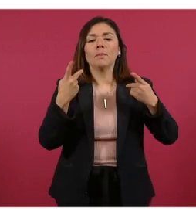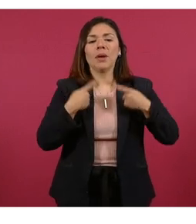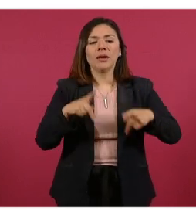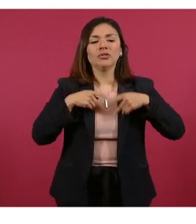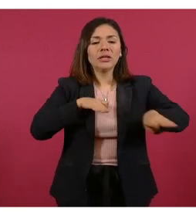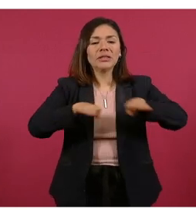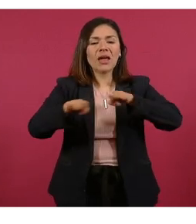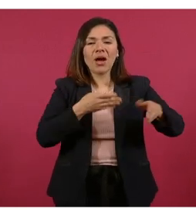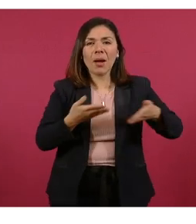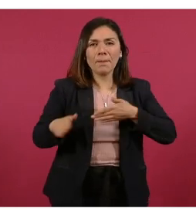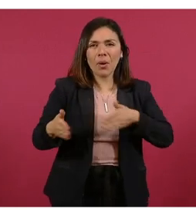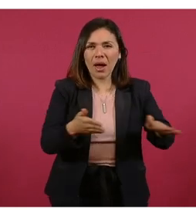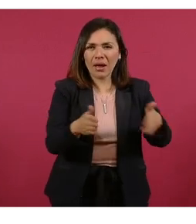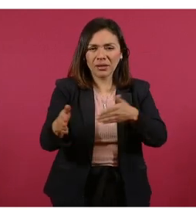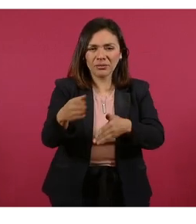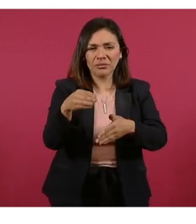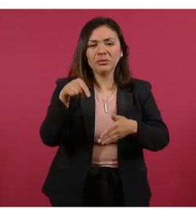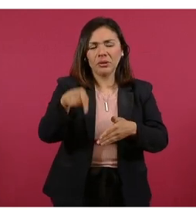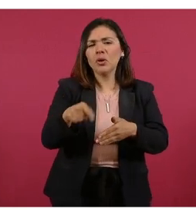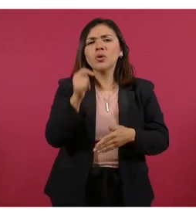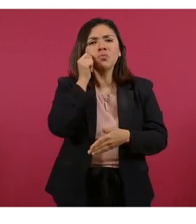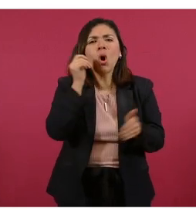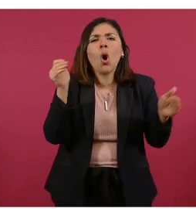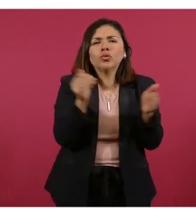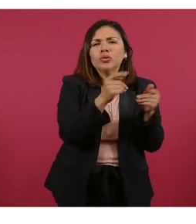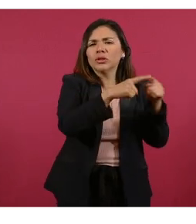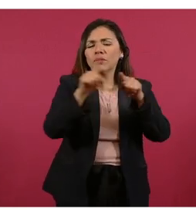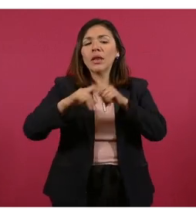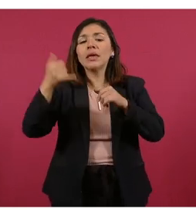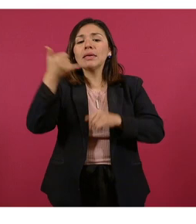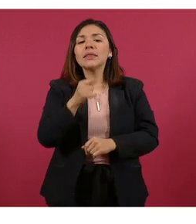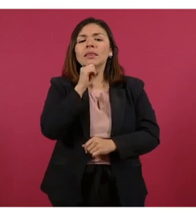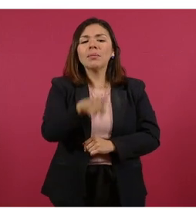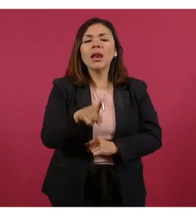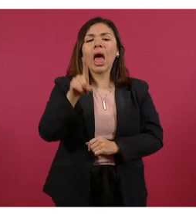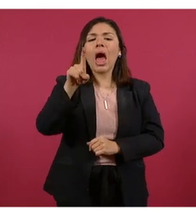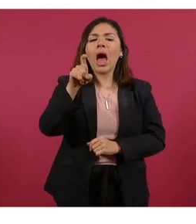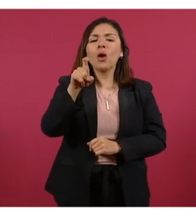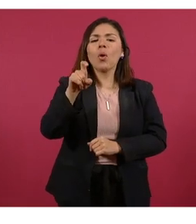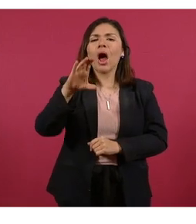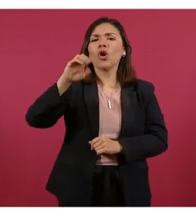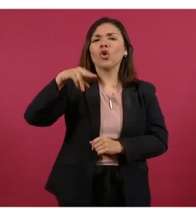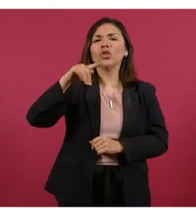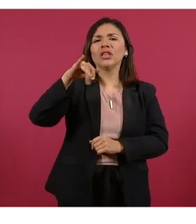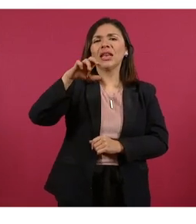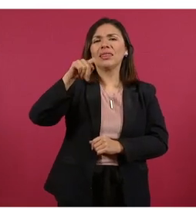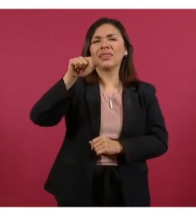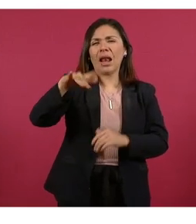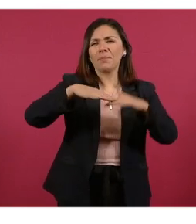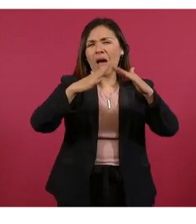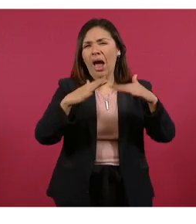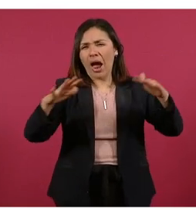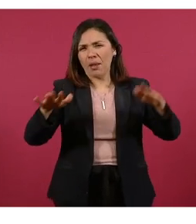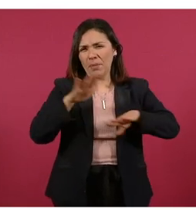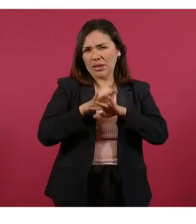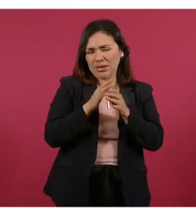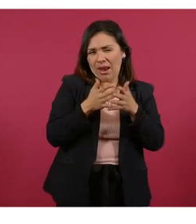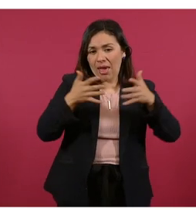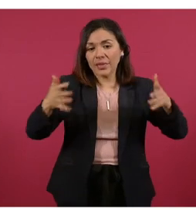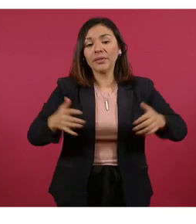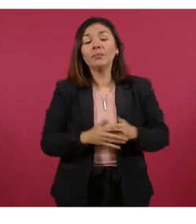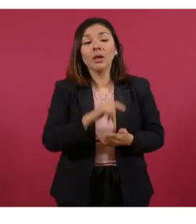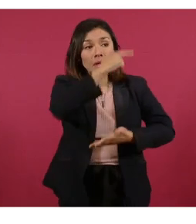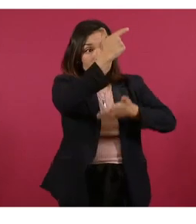191.594 productores pequeños ribereños y de aguas continentales. El padrón lo integran más